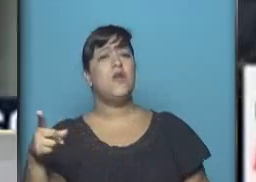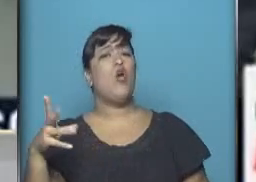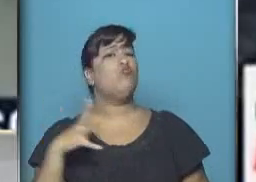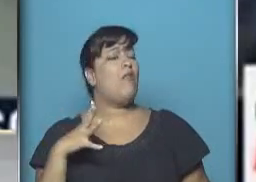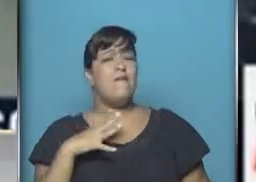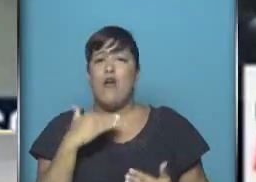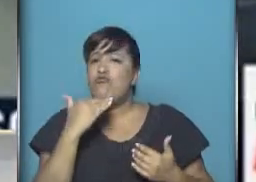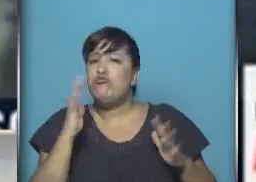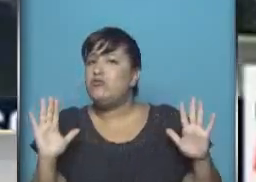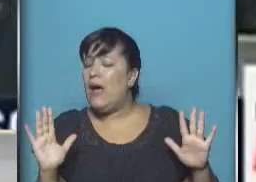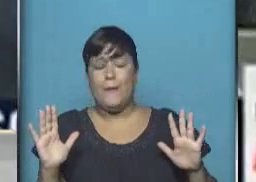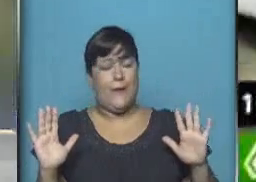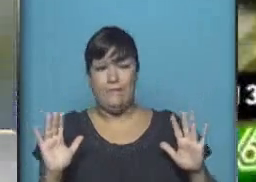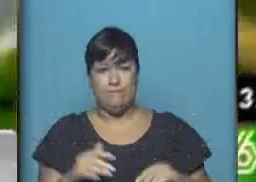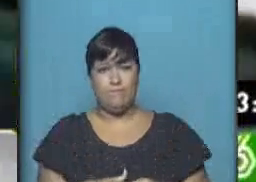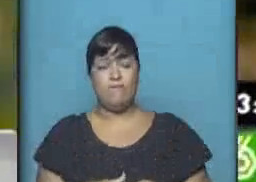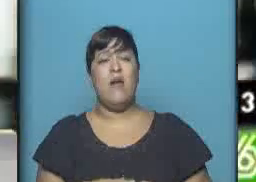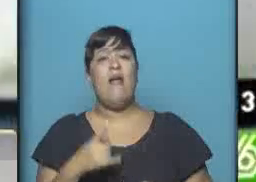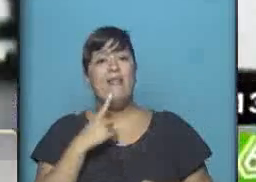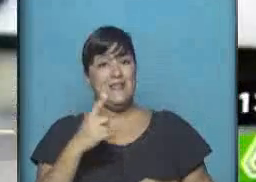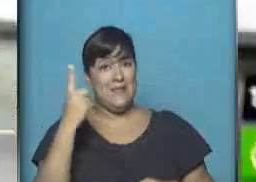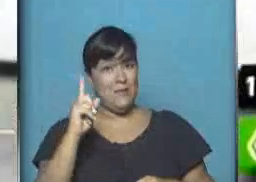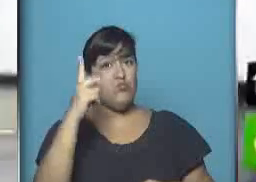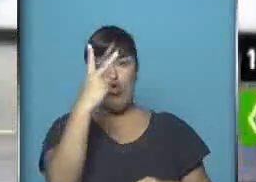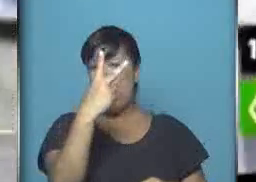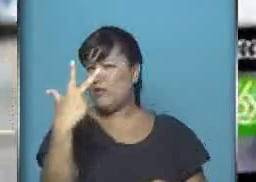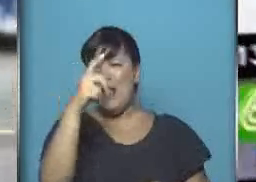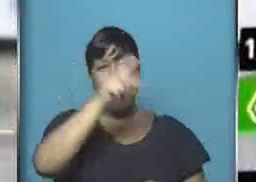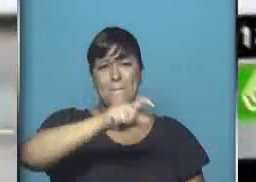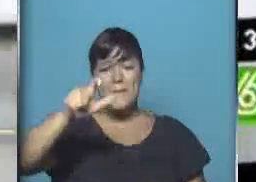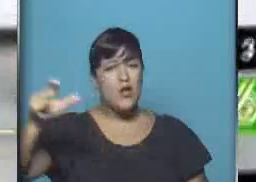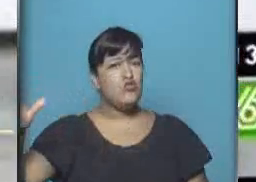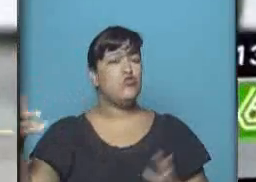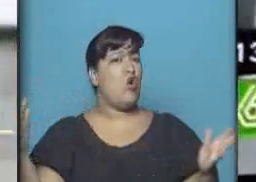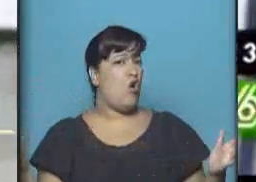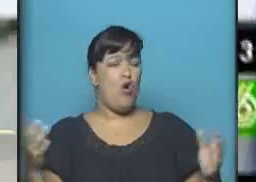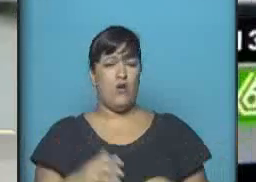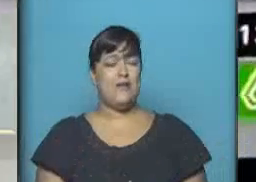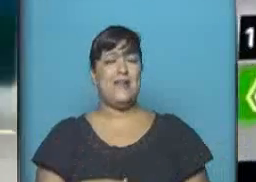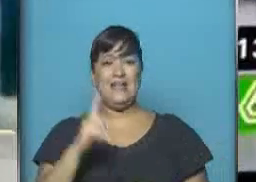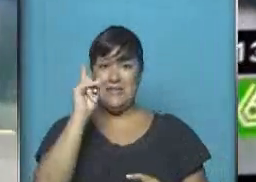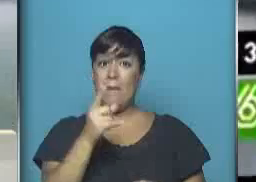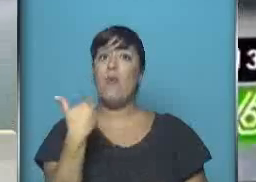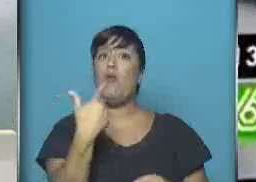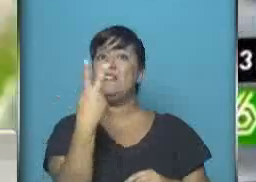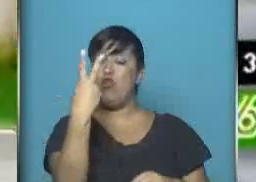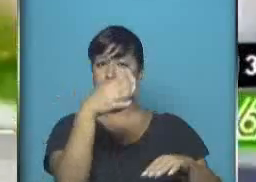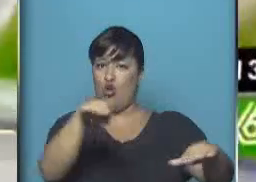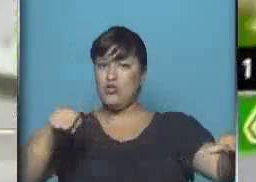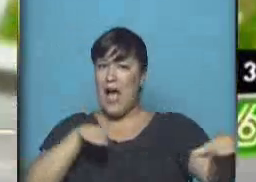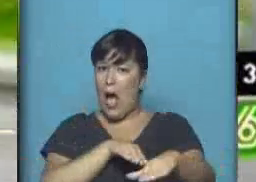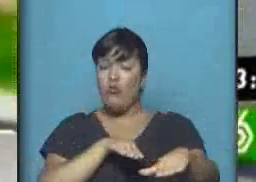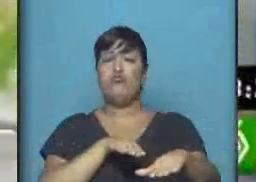ha reivindicado. Se sabe que esas dos o tres personas, puede que haya incluso un segundo coche, huyeron